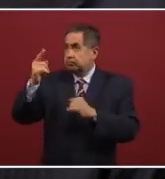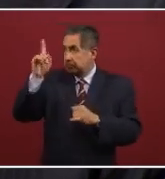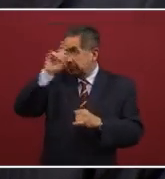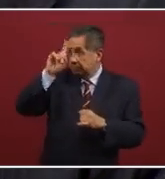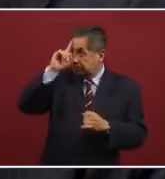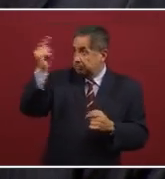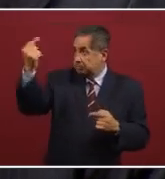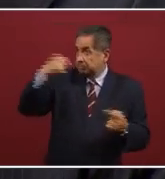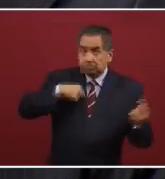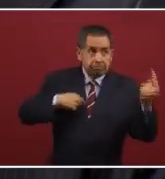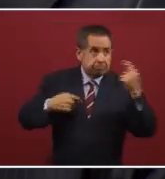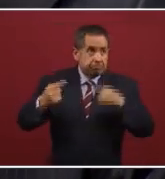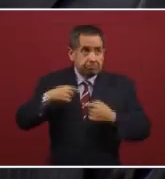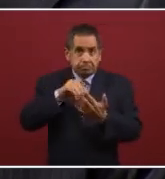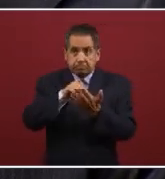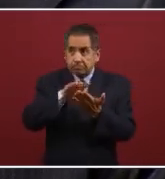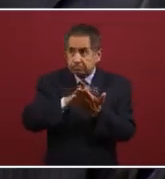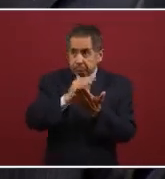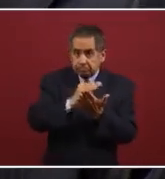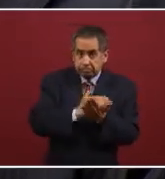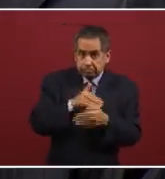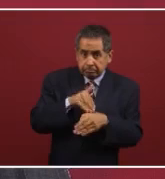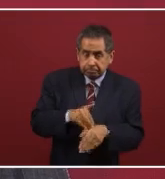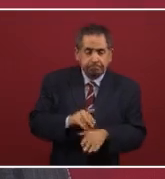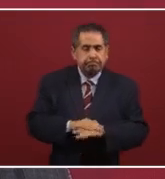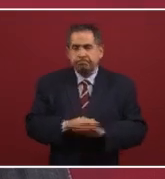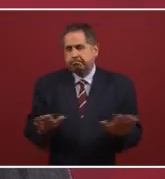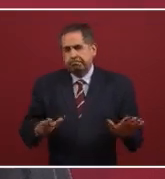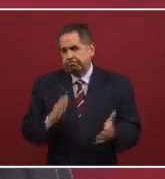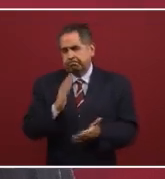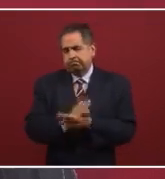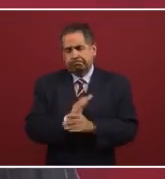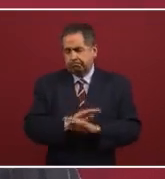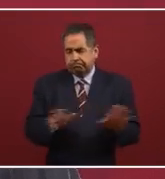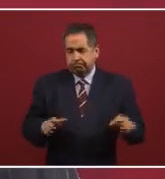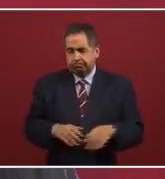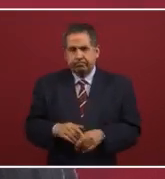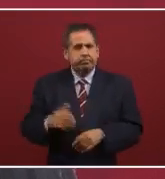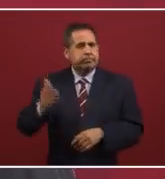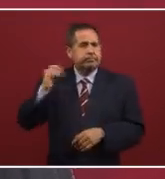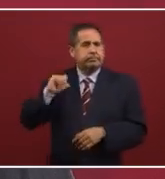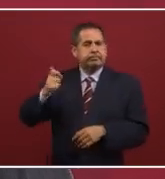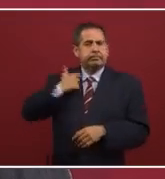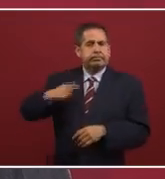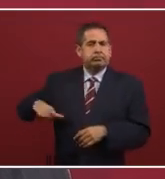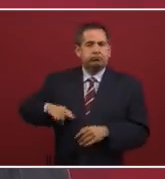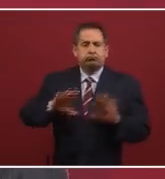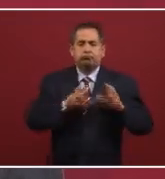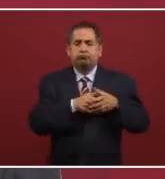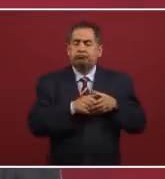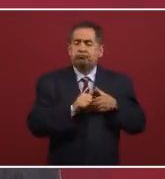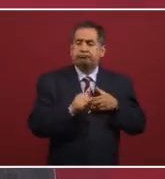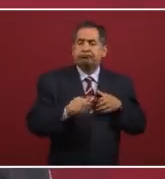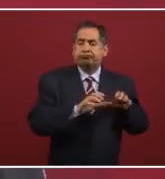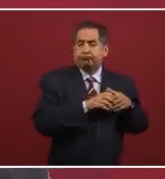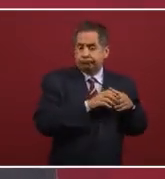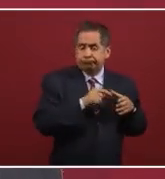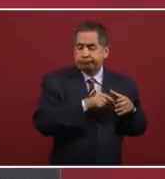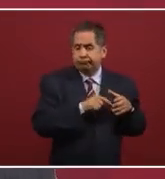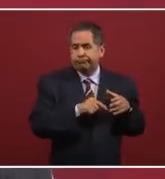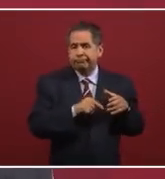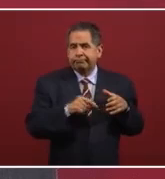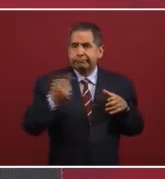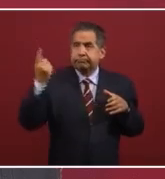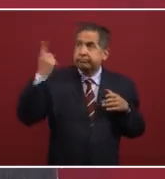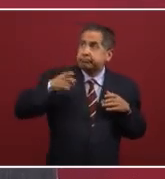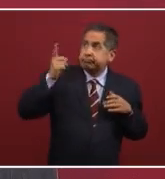ha sucedido durante muchos años. Todo el periodo neoliberal, pues nos